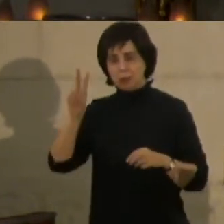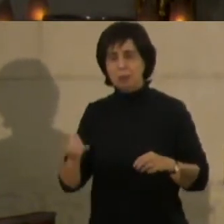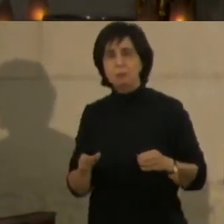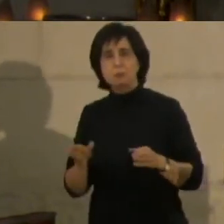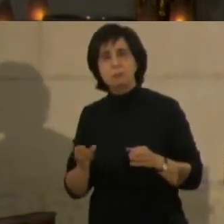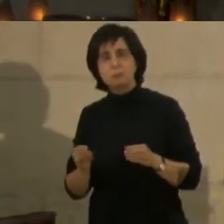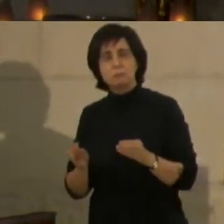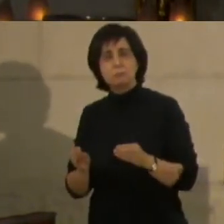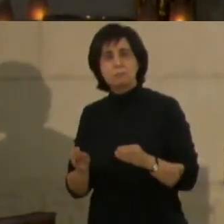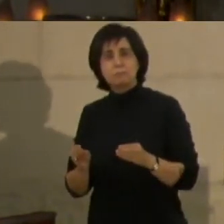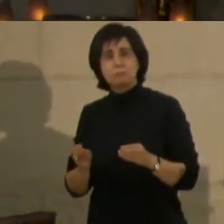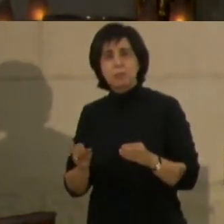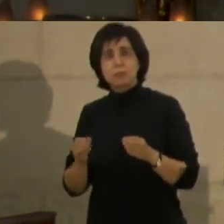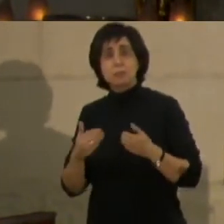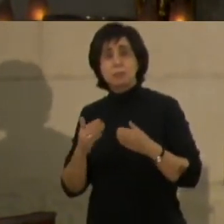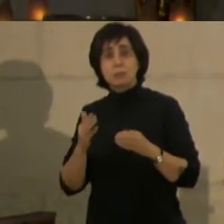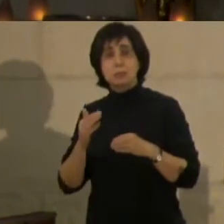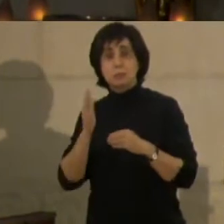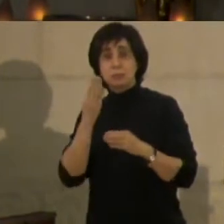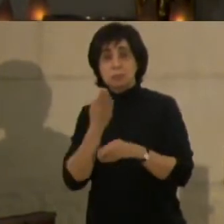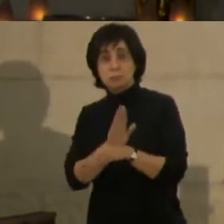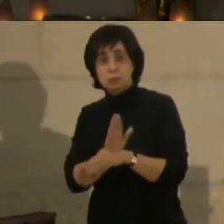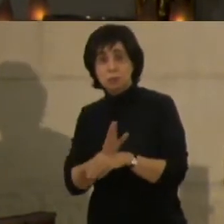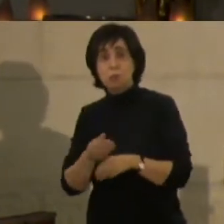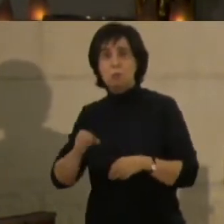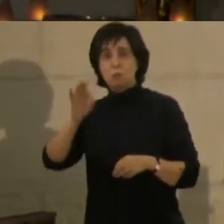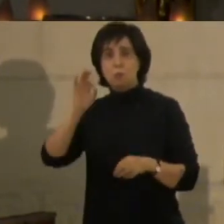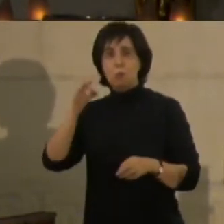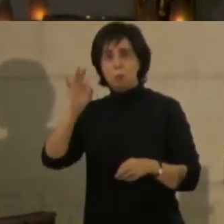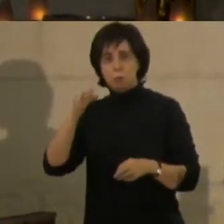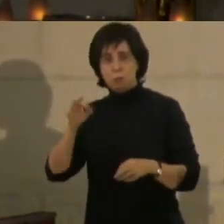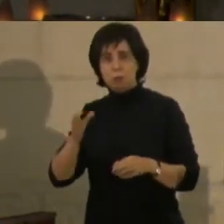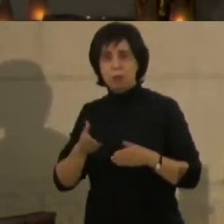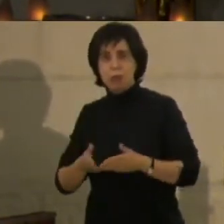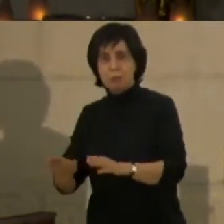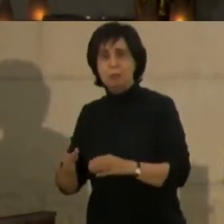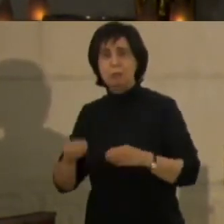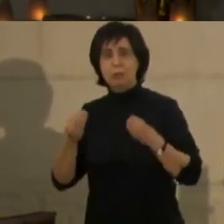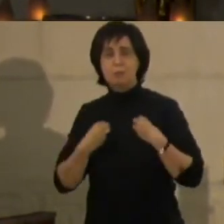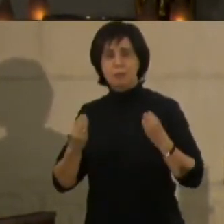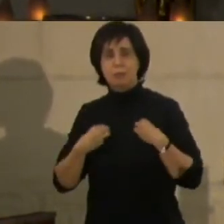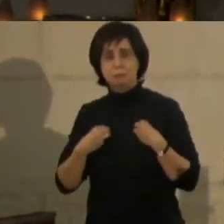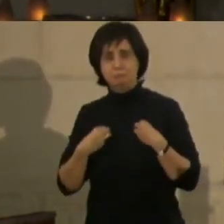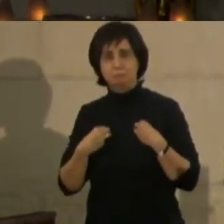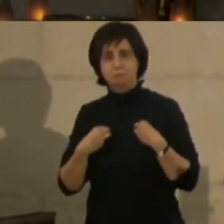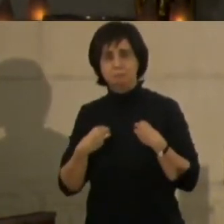camino. Y se muestra Él como único camino que tenemos en la vida.